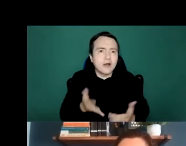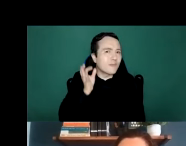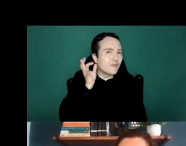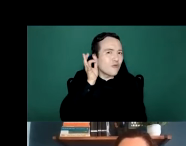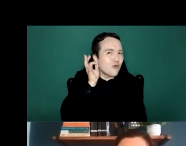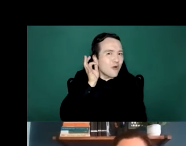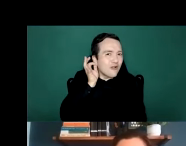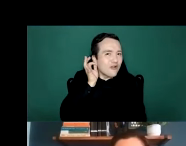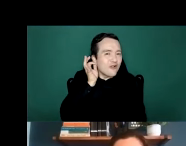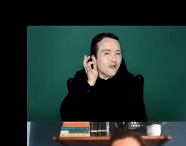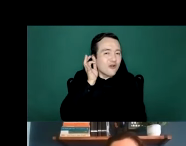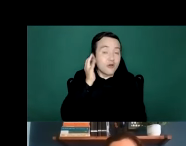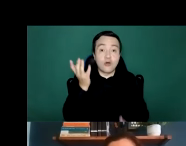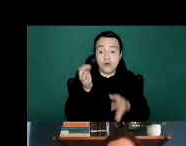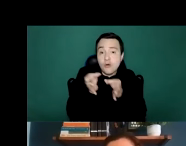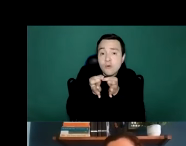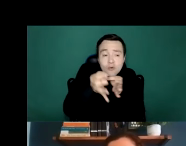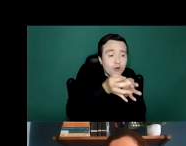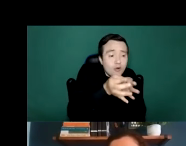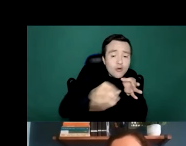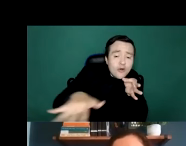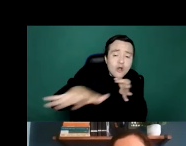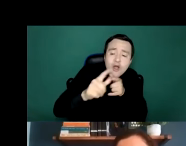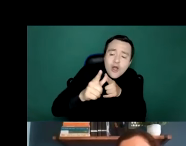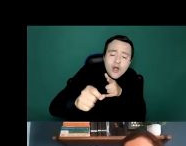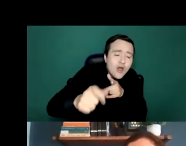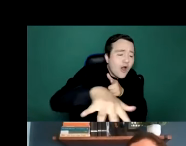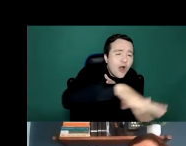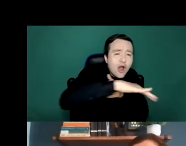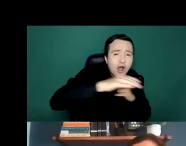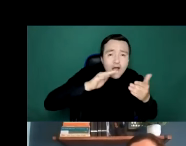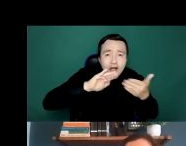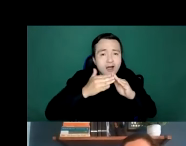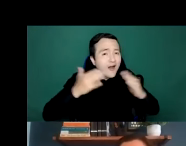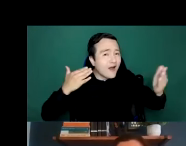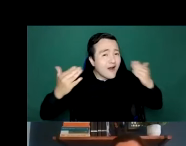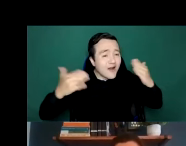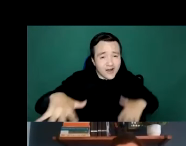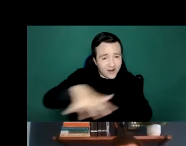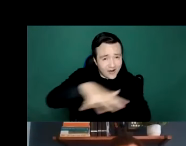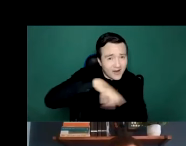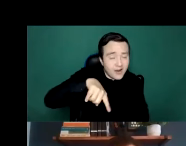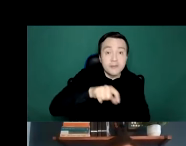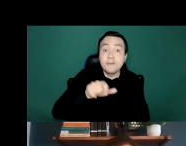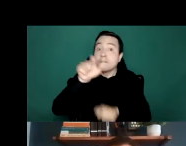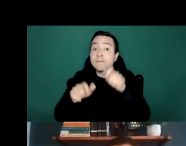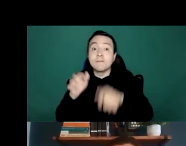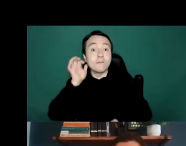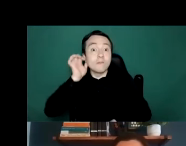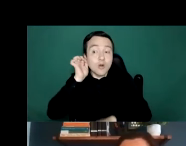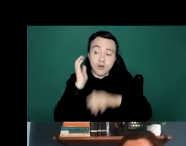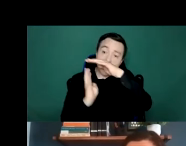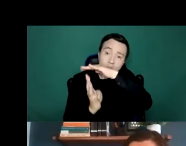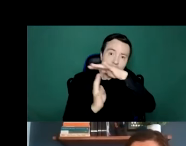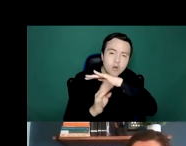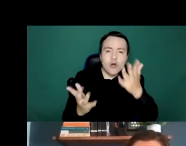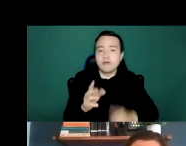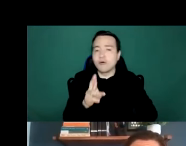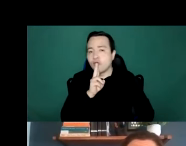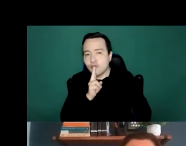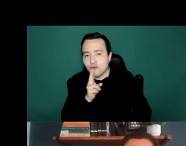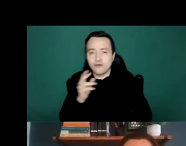de Honduras y Guyana, la situación de las mujeres migrantes, como también así la situación de las poblaciones indígenas en la